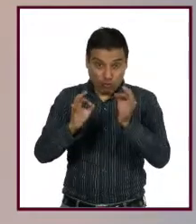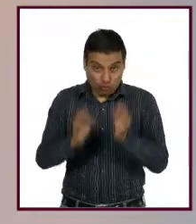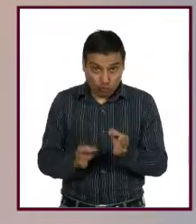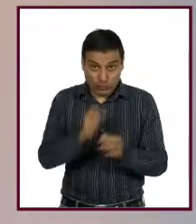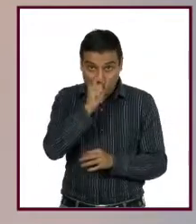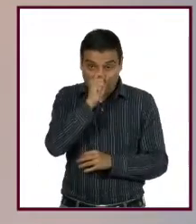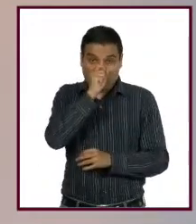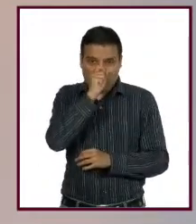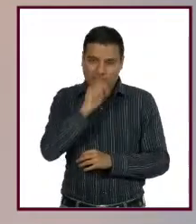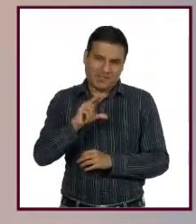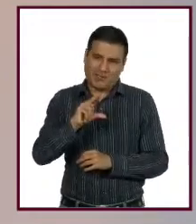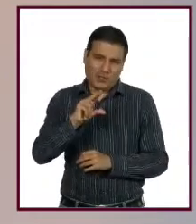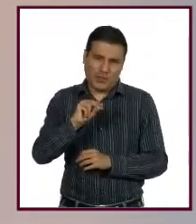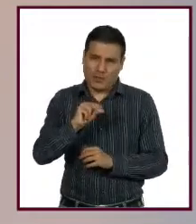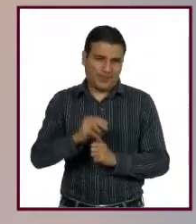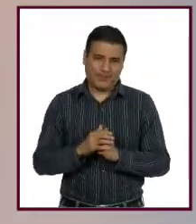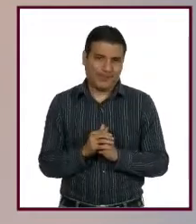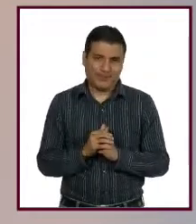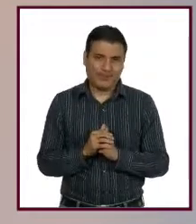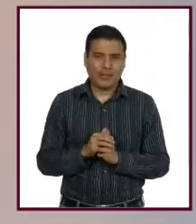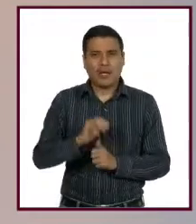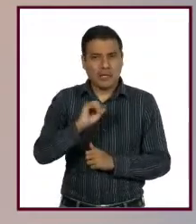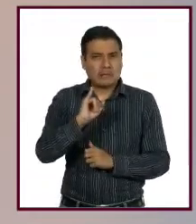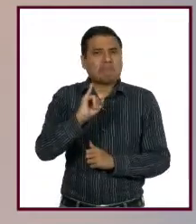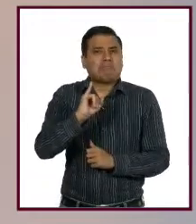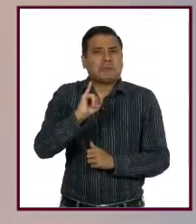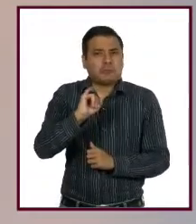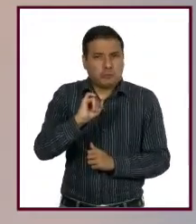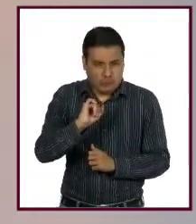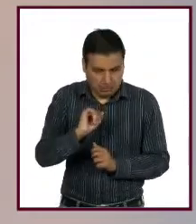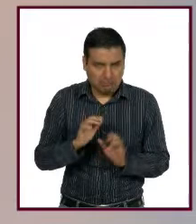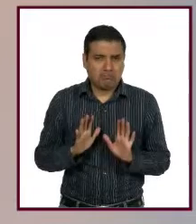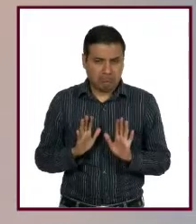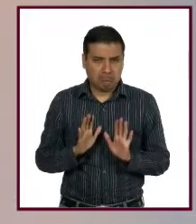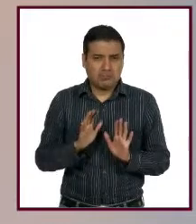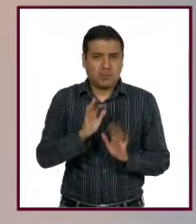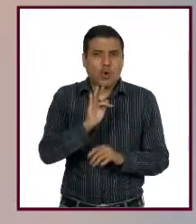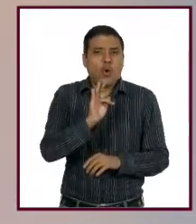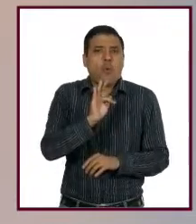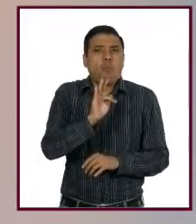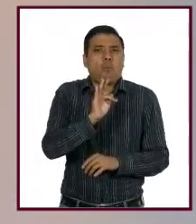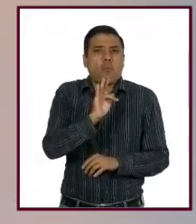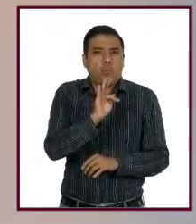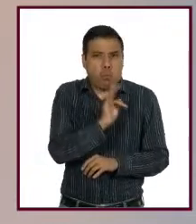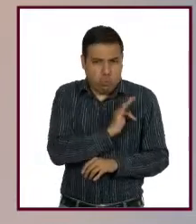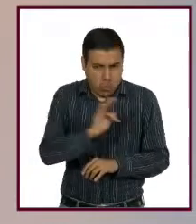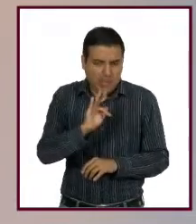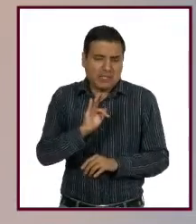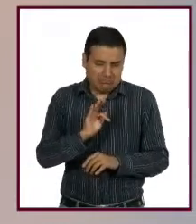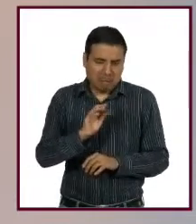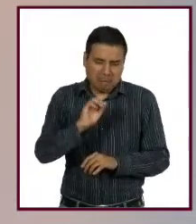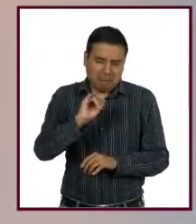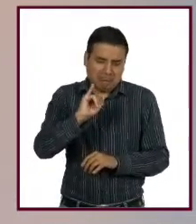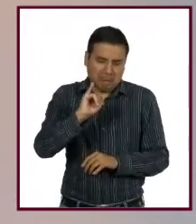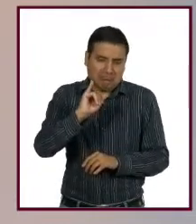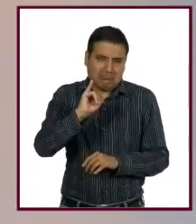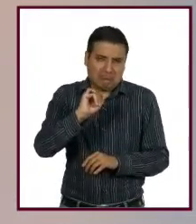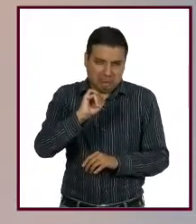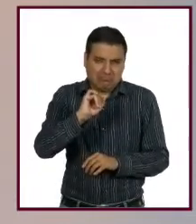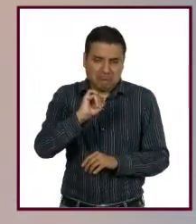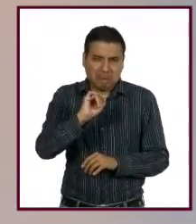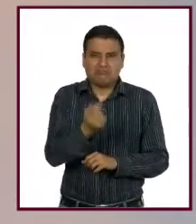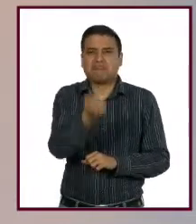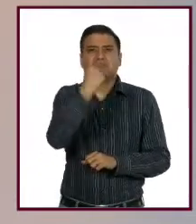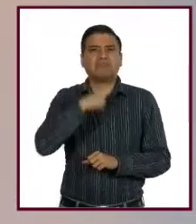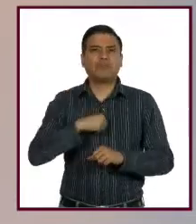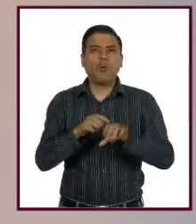inhalable, es decir, sí se realiza su ingesta, por así decirlo, su introducción